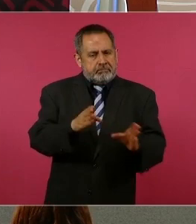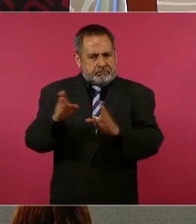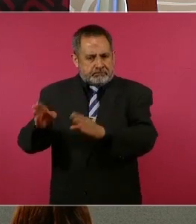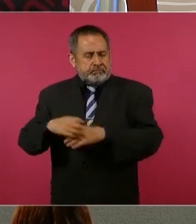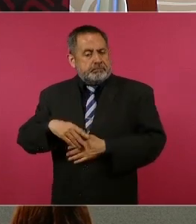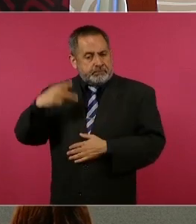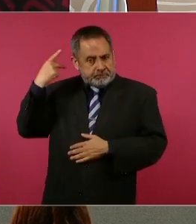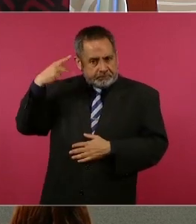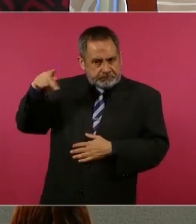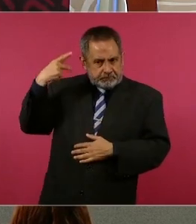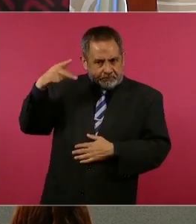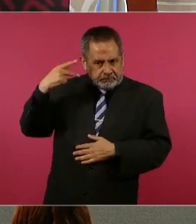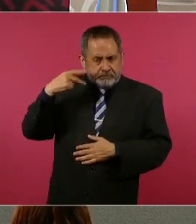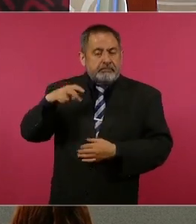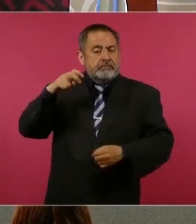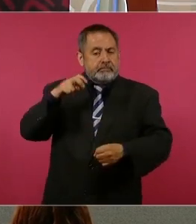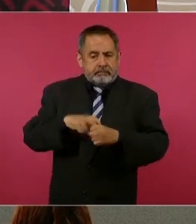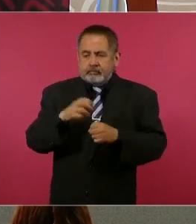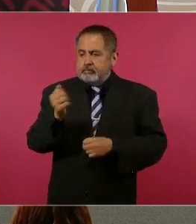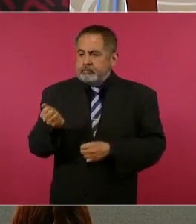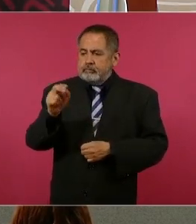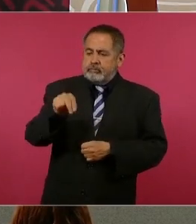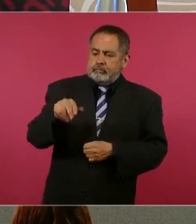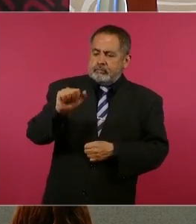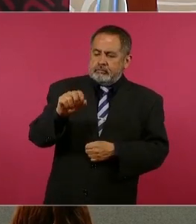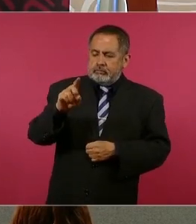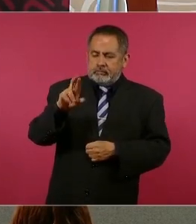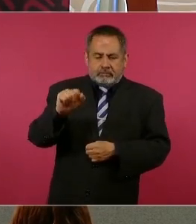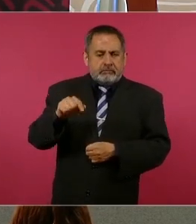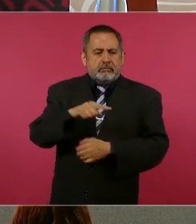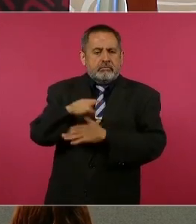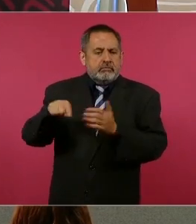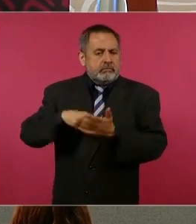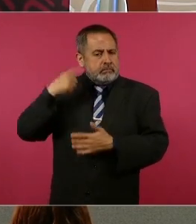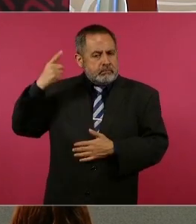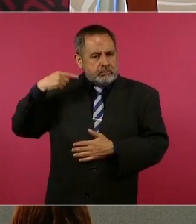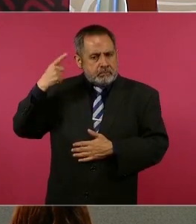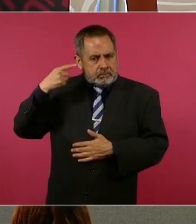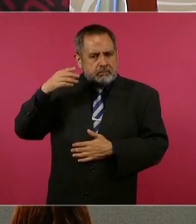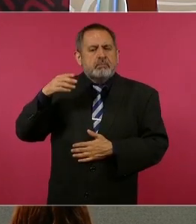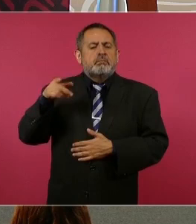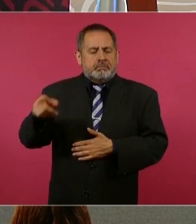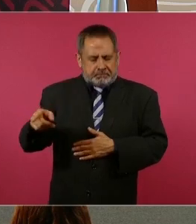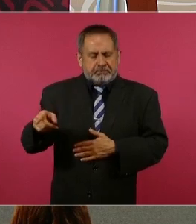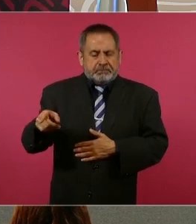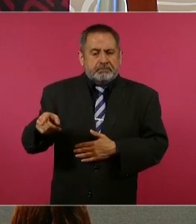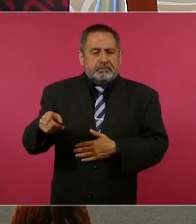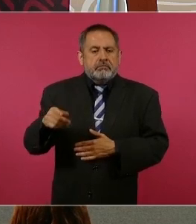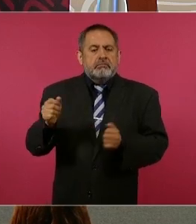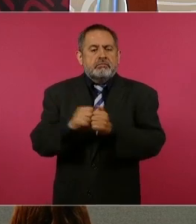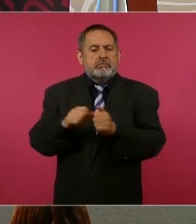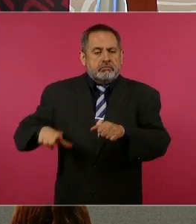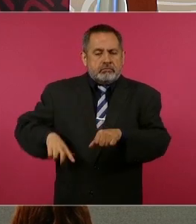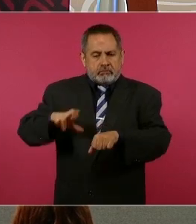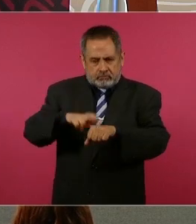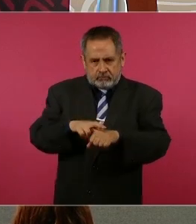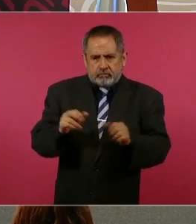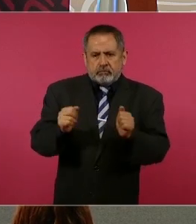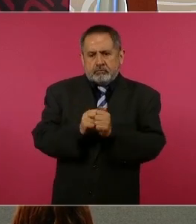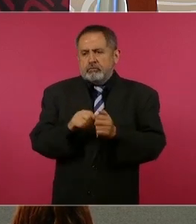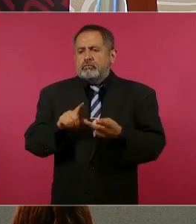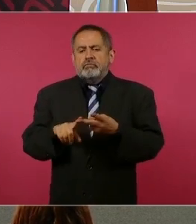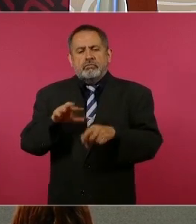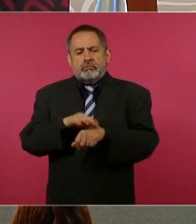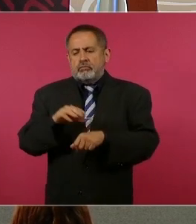allá al Centro de Salud de San Andrés, en Cholula, donde está ya el gobernador Sergio Salomón Céspedes, acompañado del doctor Manuel